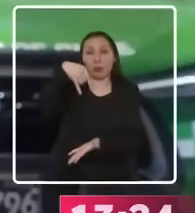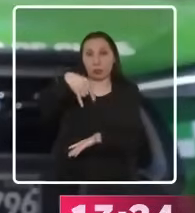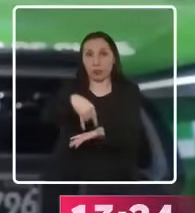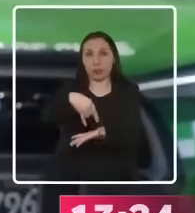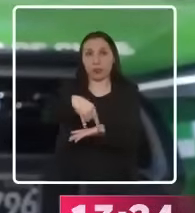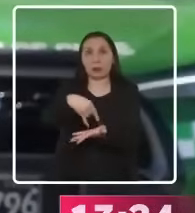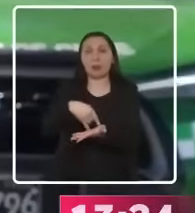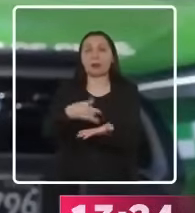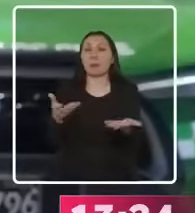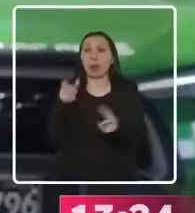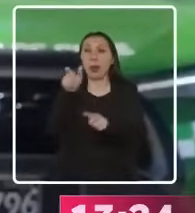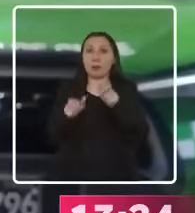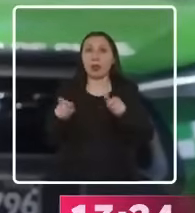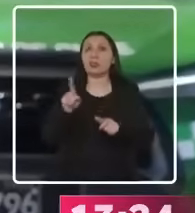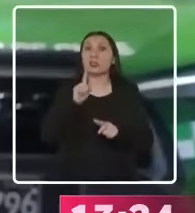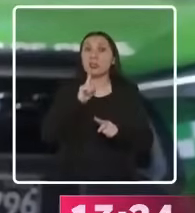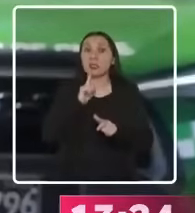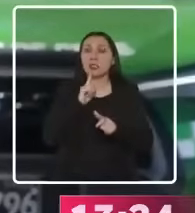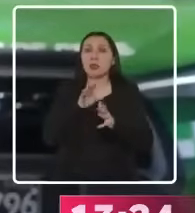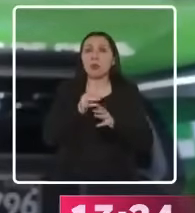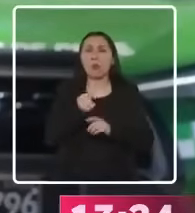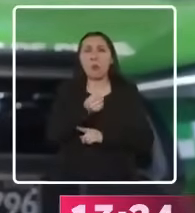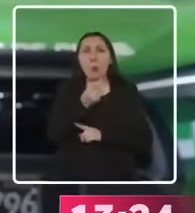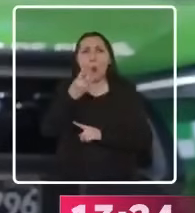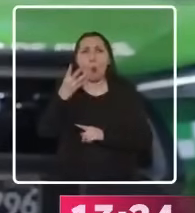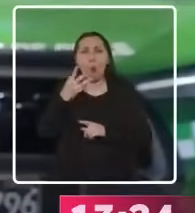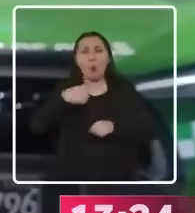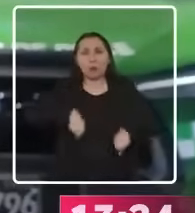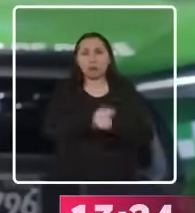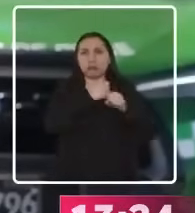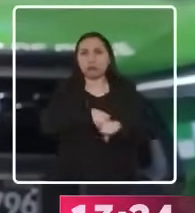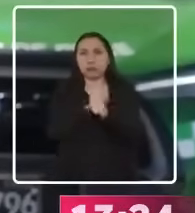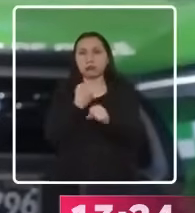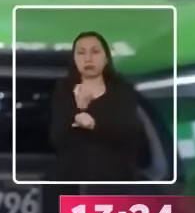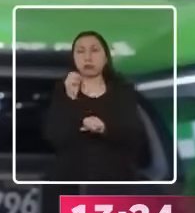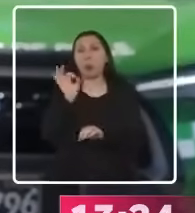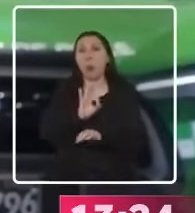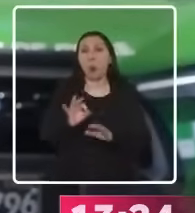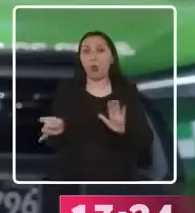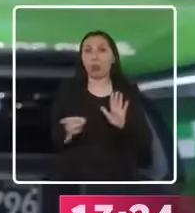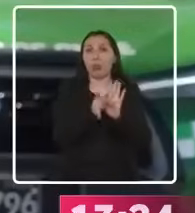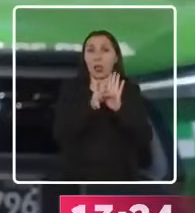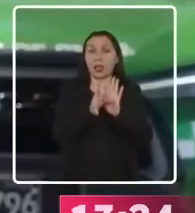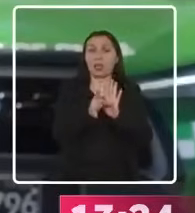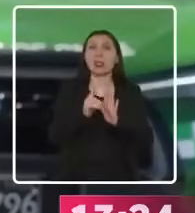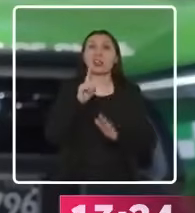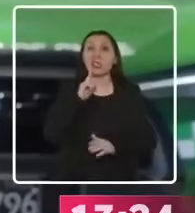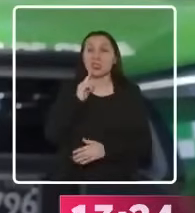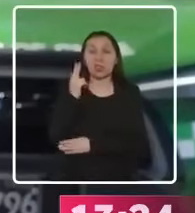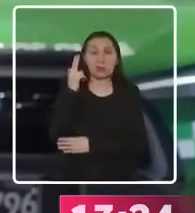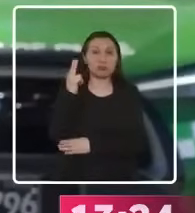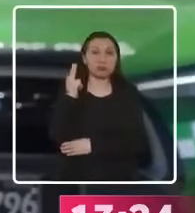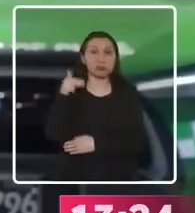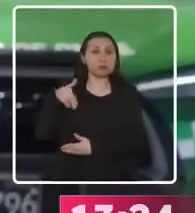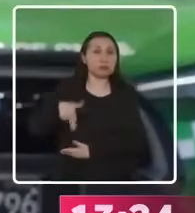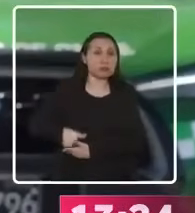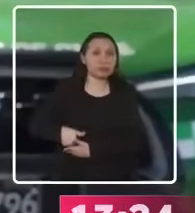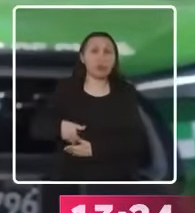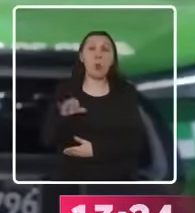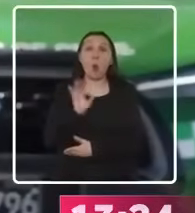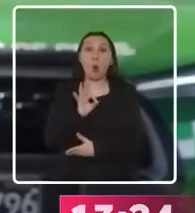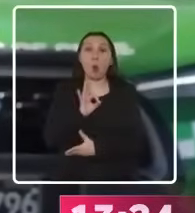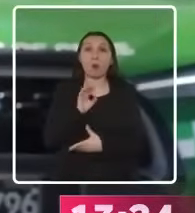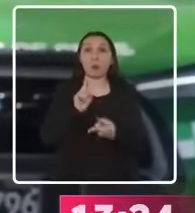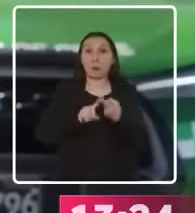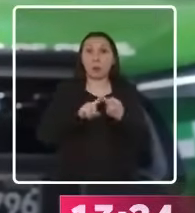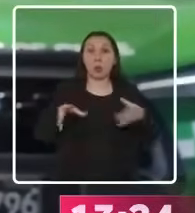Parlamento para que las personas que tienen muchas detenciones acumuladas o que cometieron delitos portando armas o que son parte de